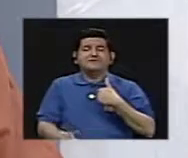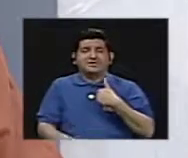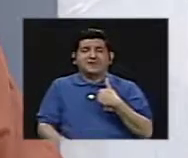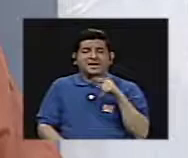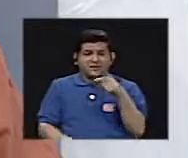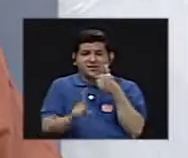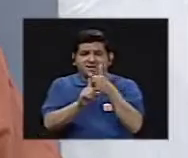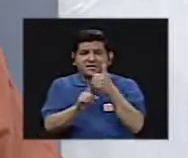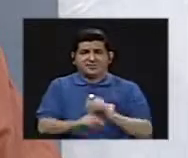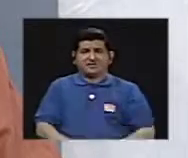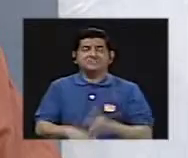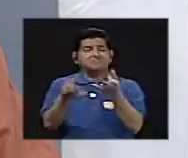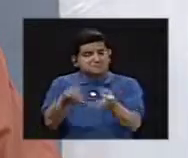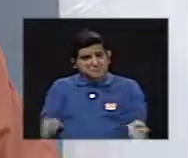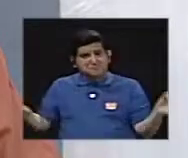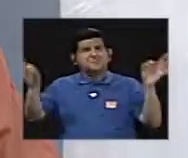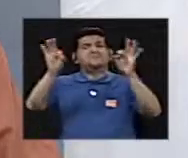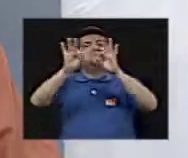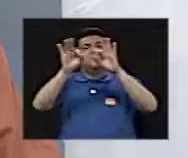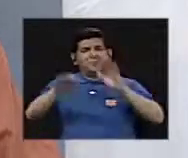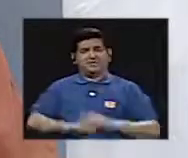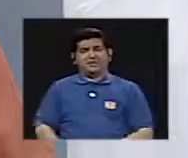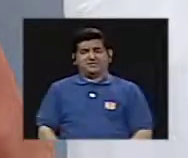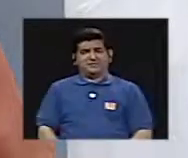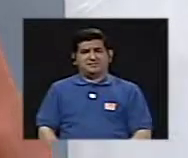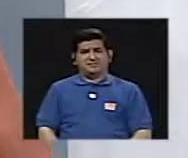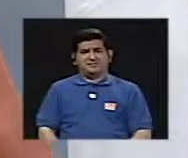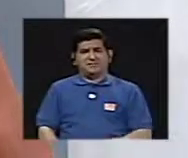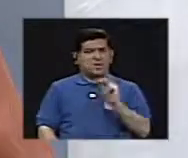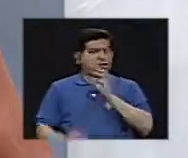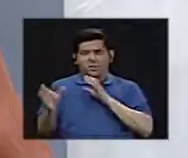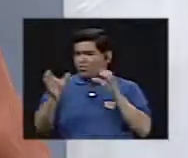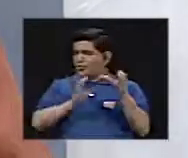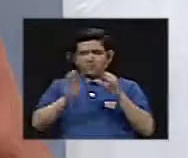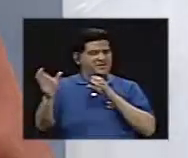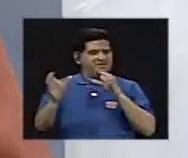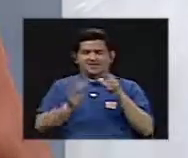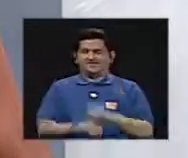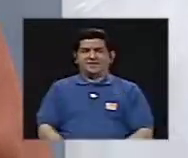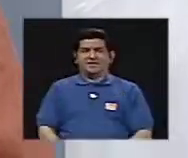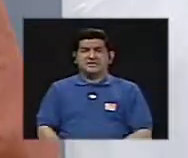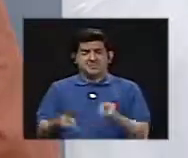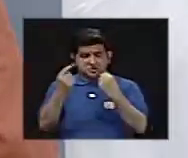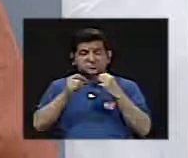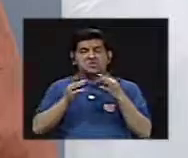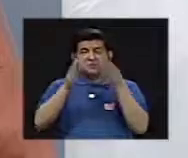que eso es lo importante de, ¿verdad? No se comercializa. Así es. Si llegan